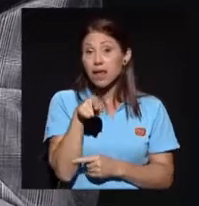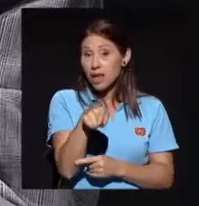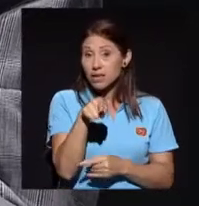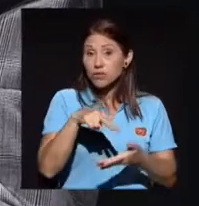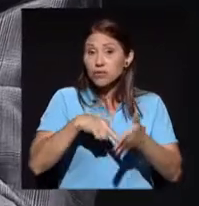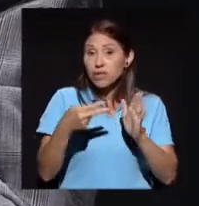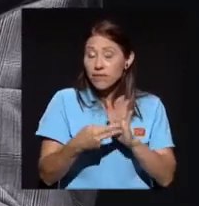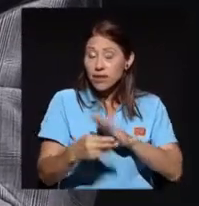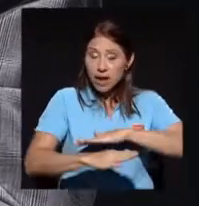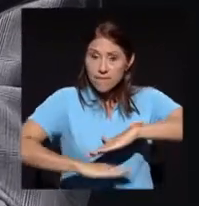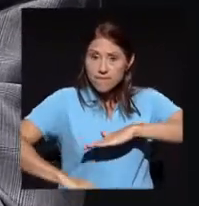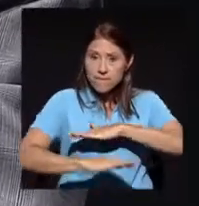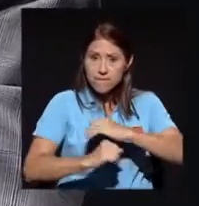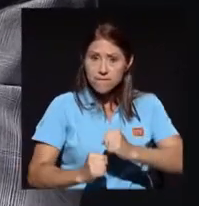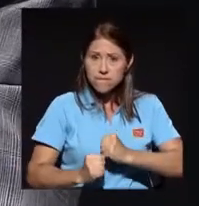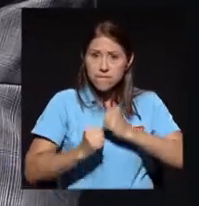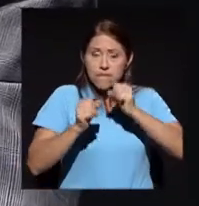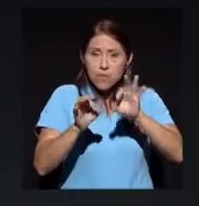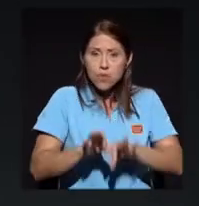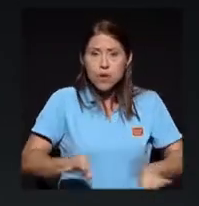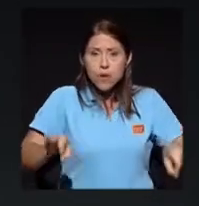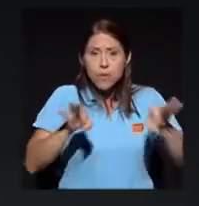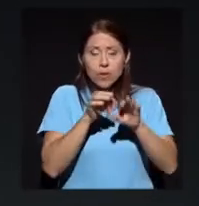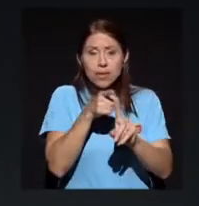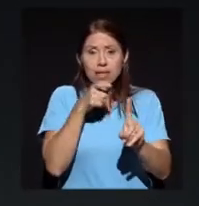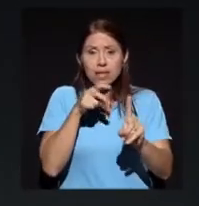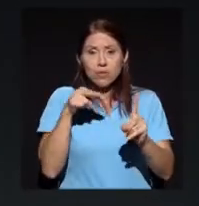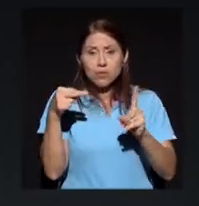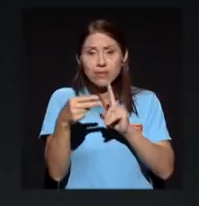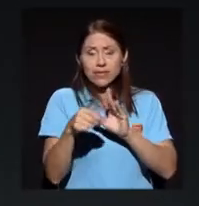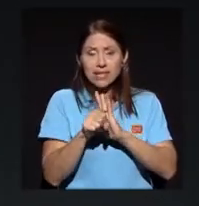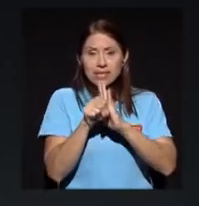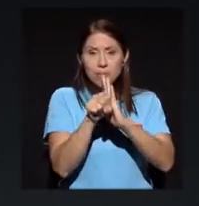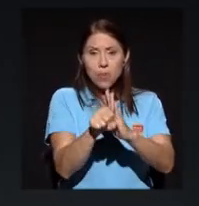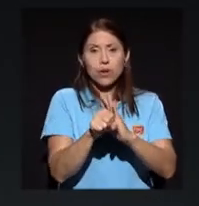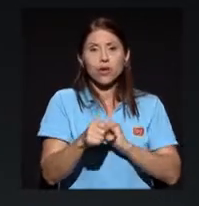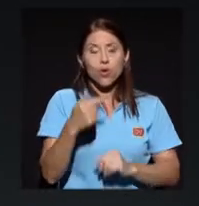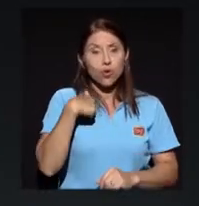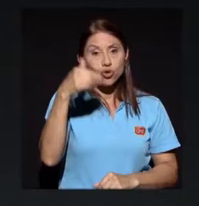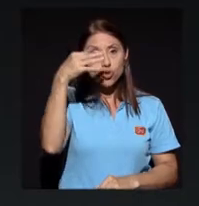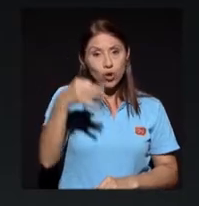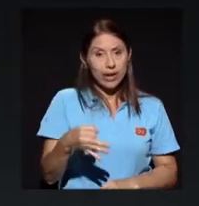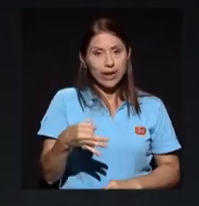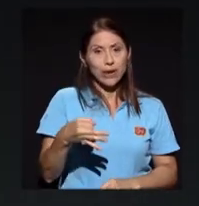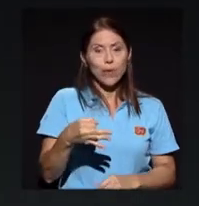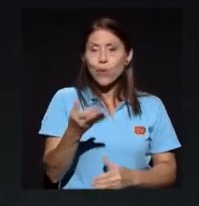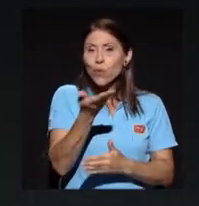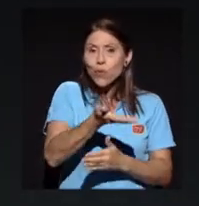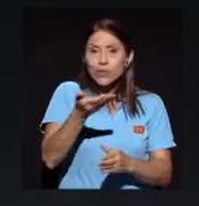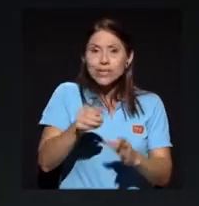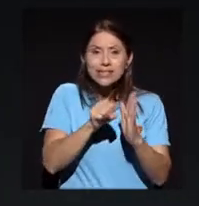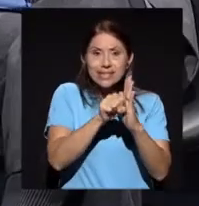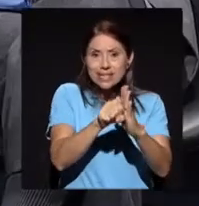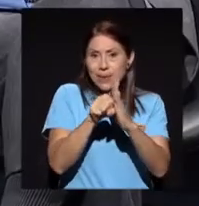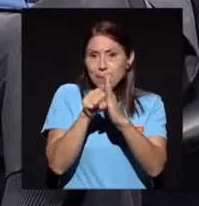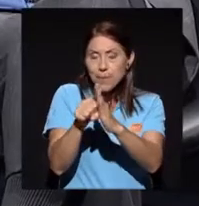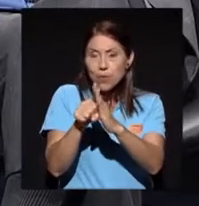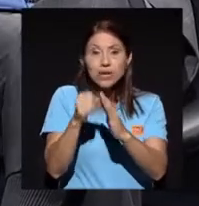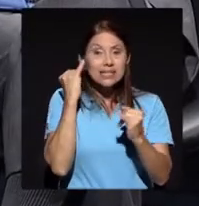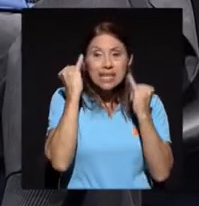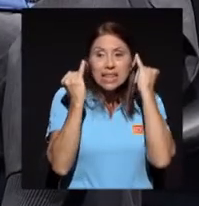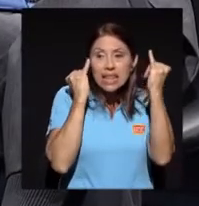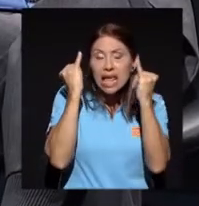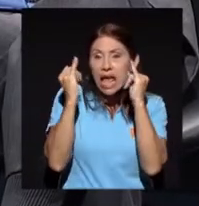importantes desde el punto de vista simbólico y yo creo que los simbolismos las ideas son fundamentales en la política